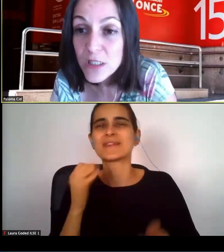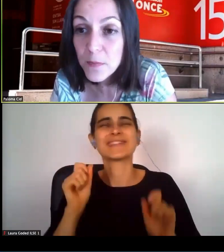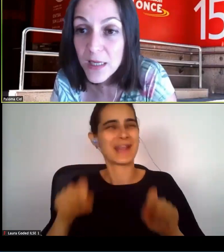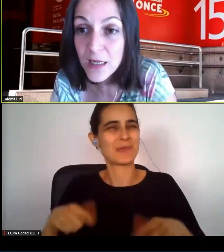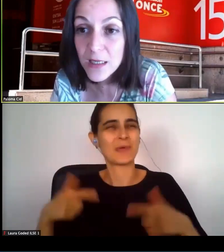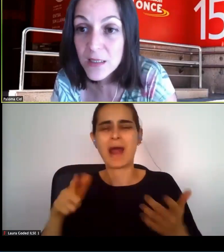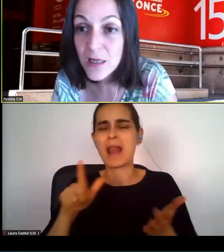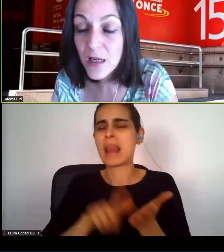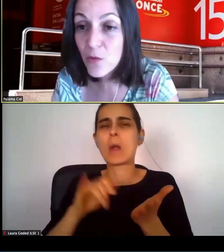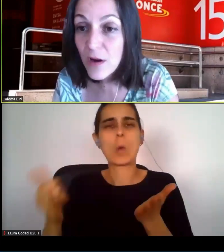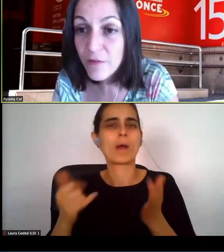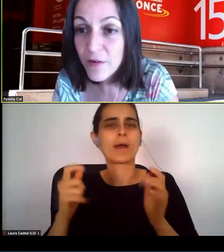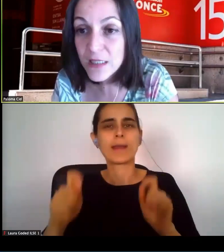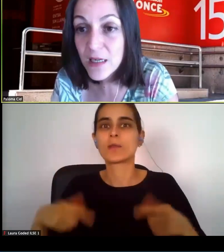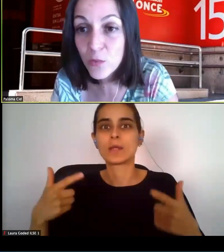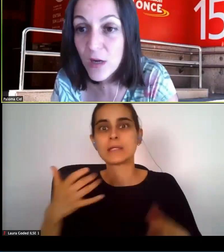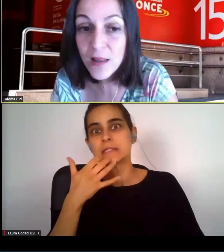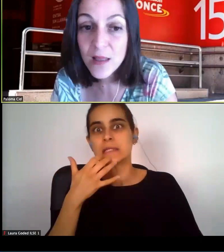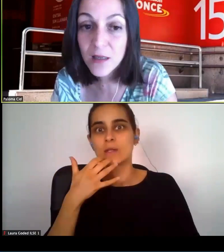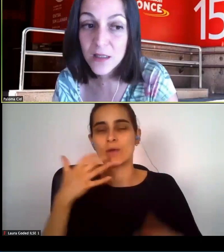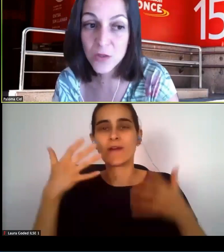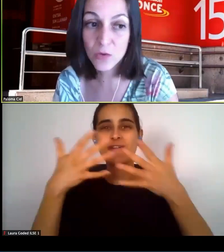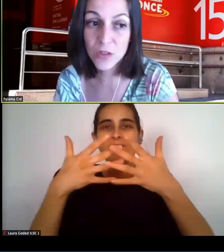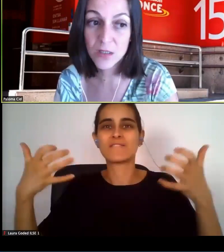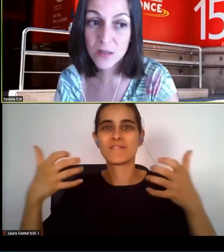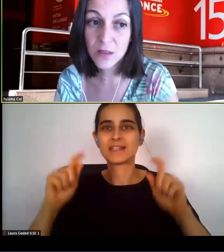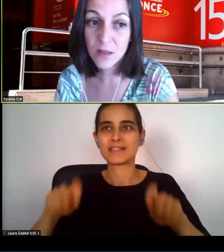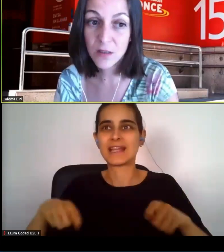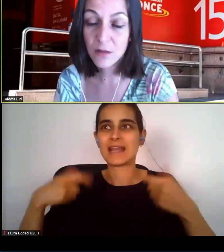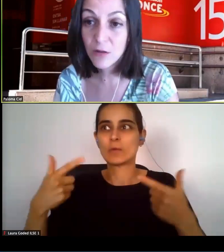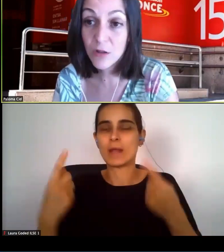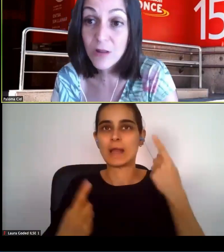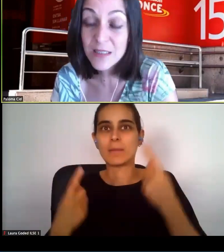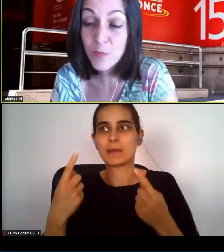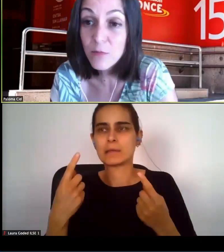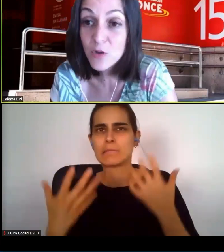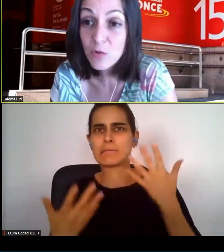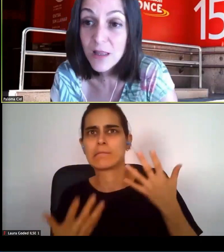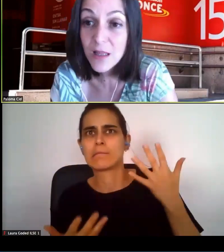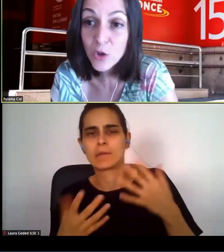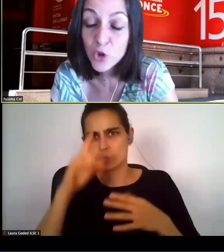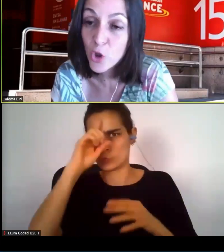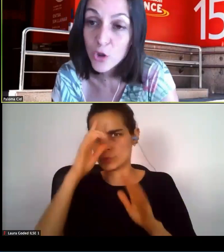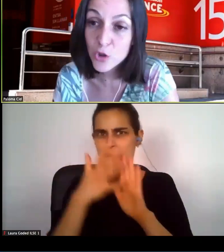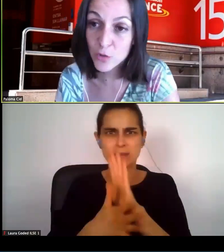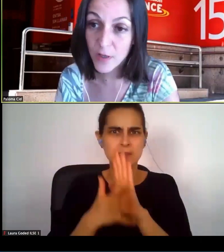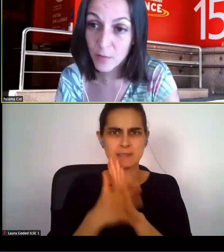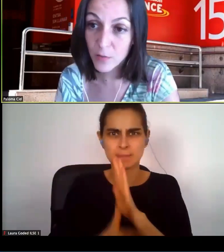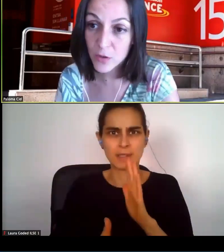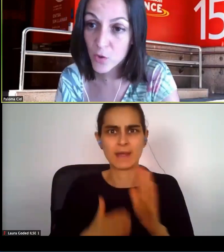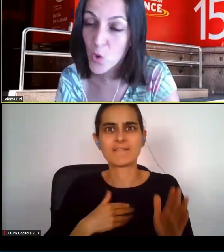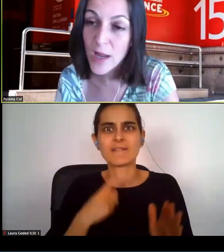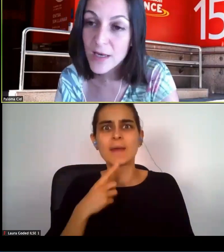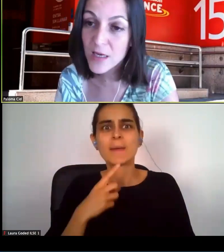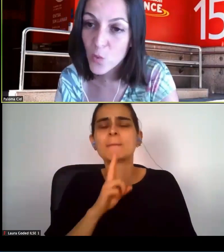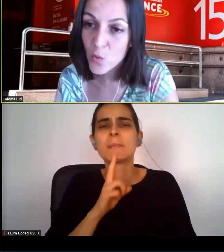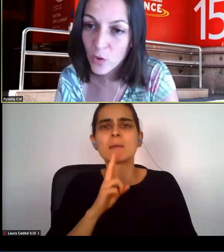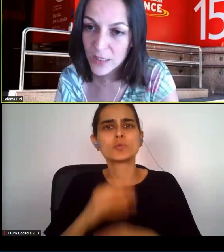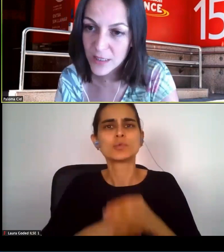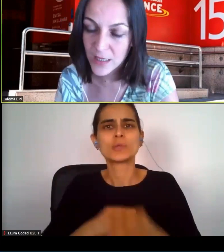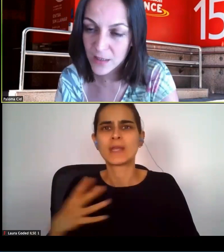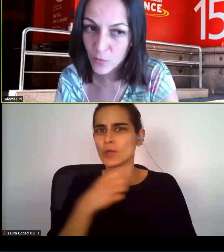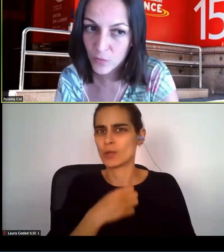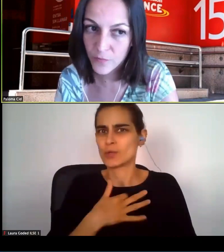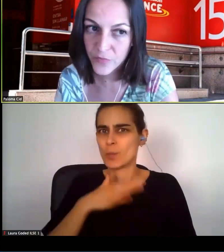cómo explicas en una frase natural ciertas cosas. Entonces, podemos utilizar todos los verbos, no hay ninguno